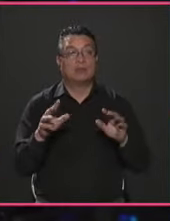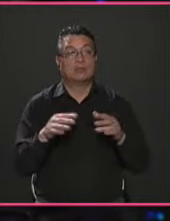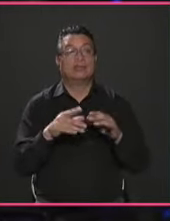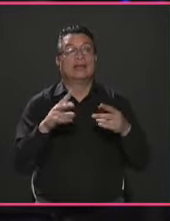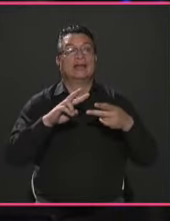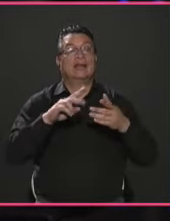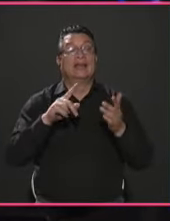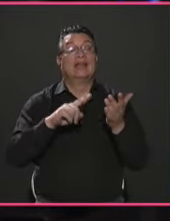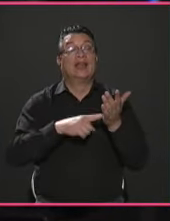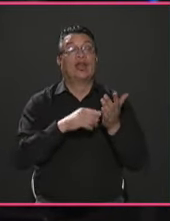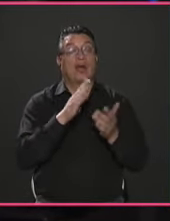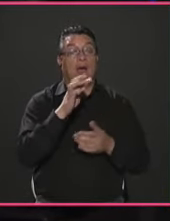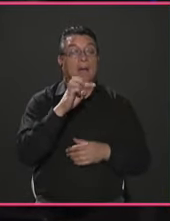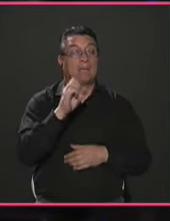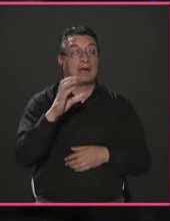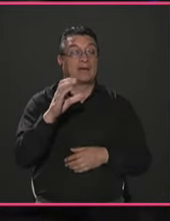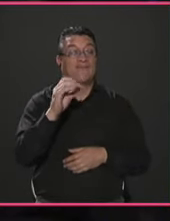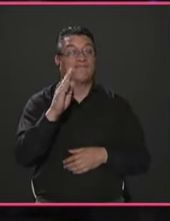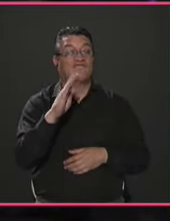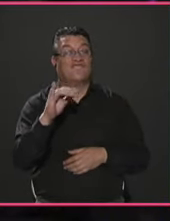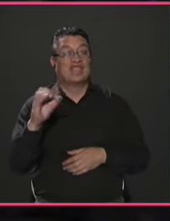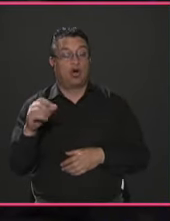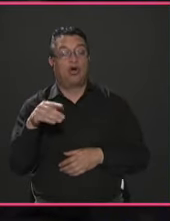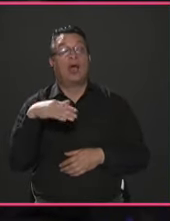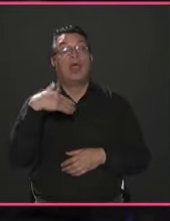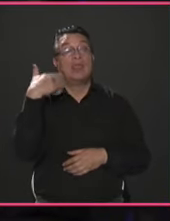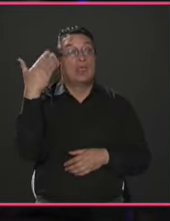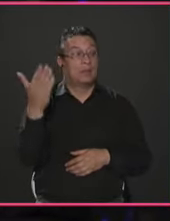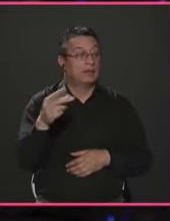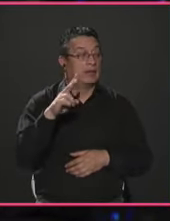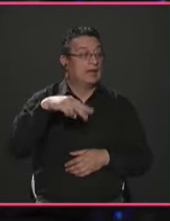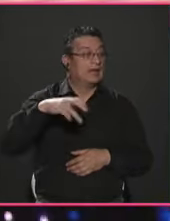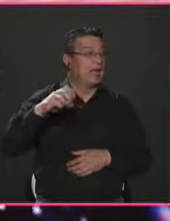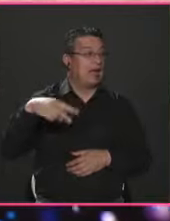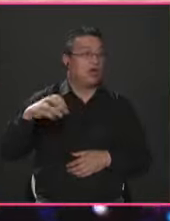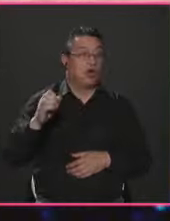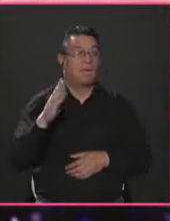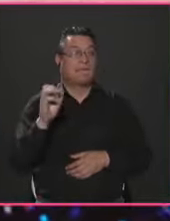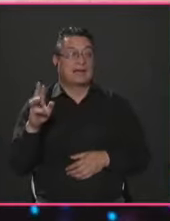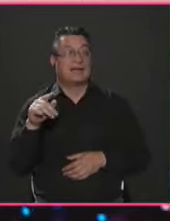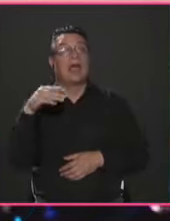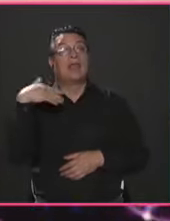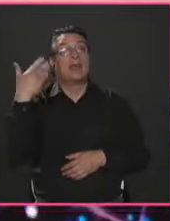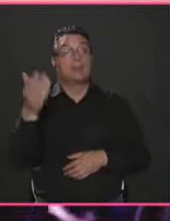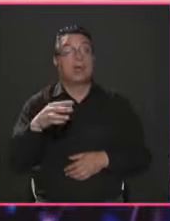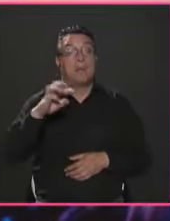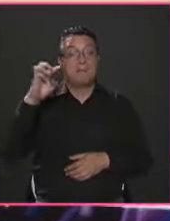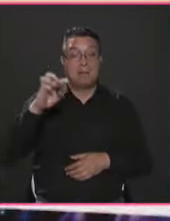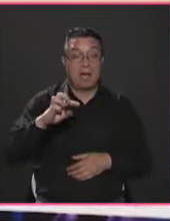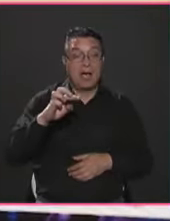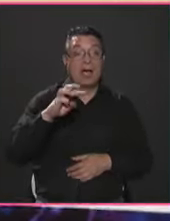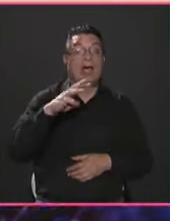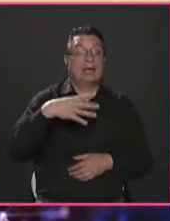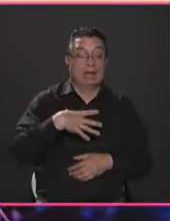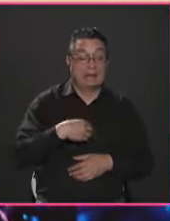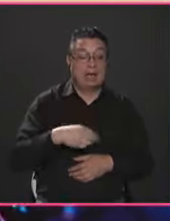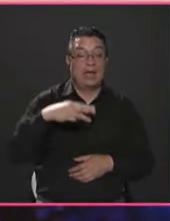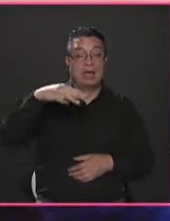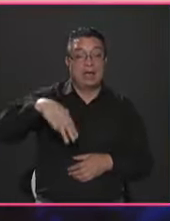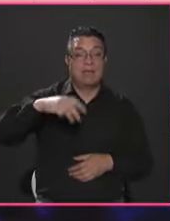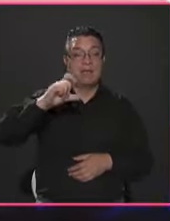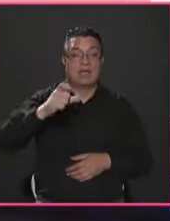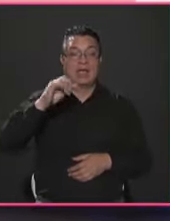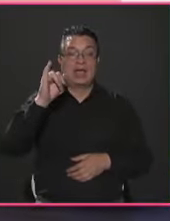tecnología que se llama pacbio luego con la que ya les comenté que se llama nanopor y finalmente sus padres y la niña con